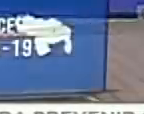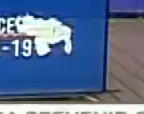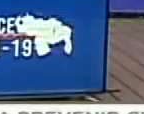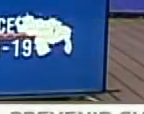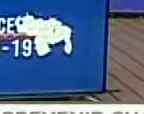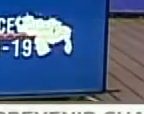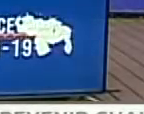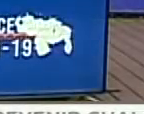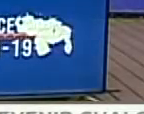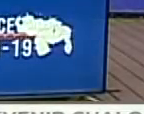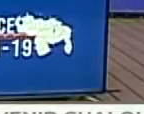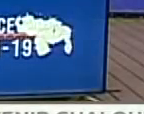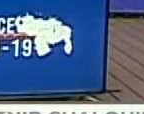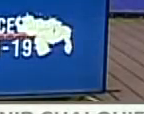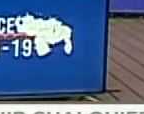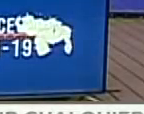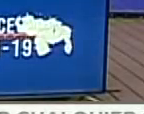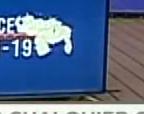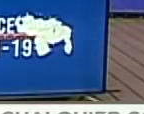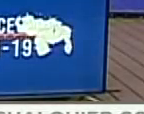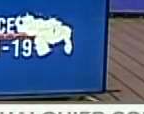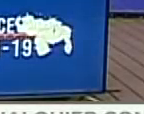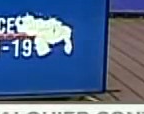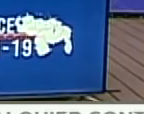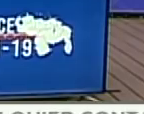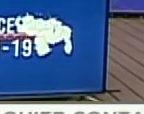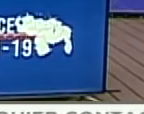de comunicación, Alfred Nazaret